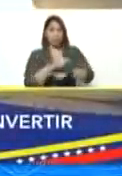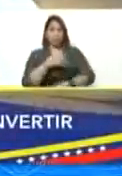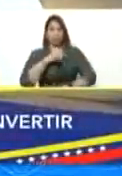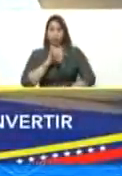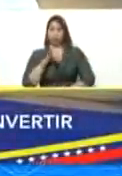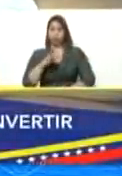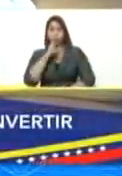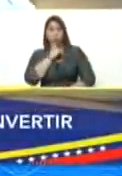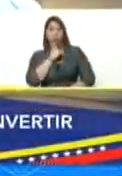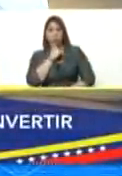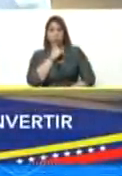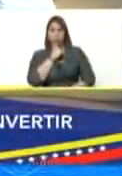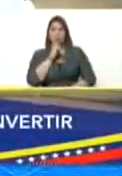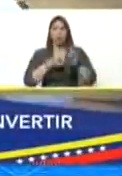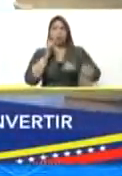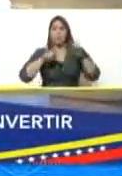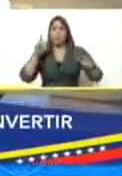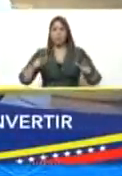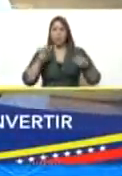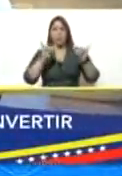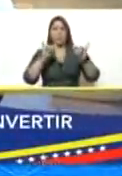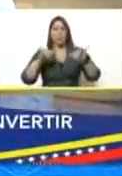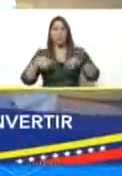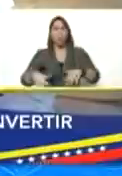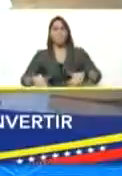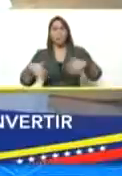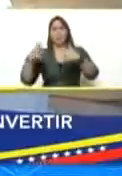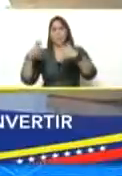de alguna gente que el propio imperialismo.